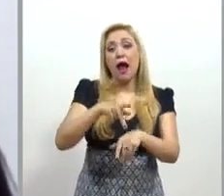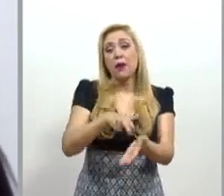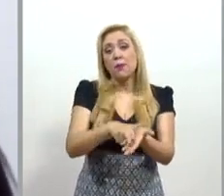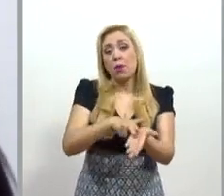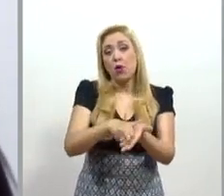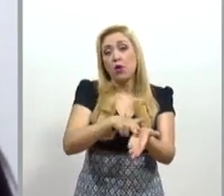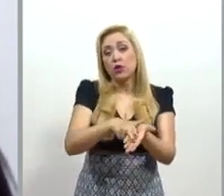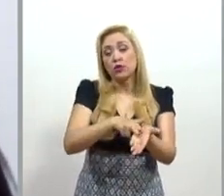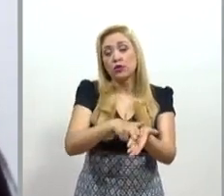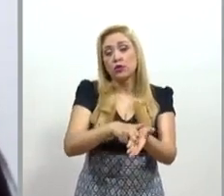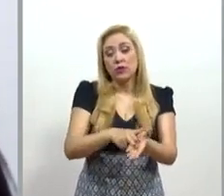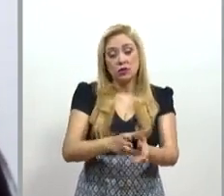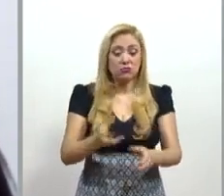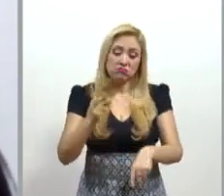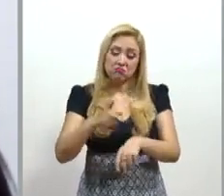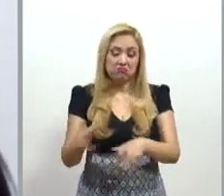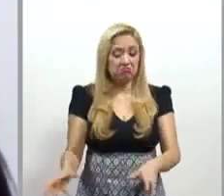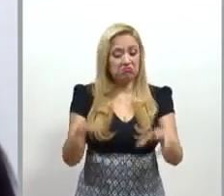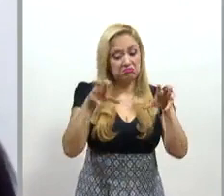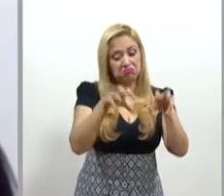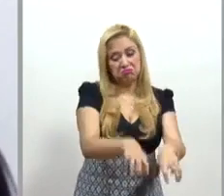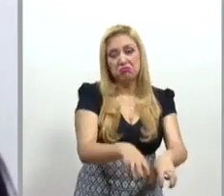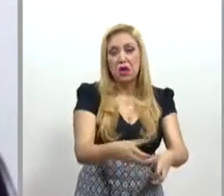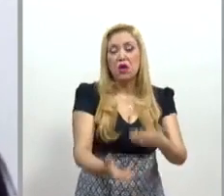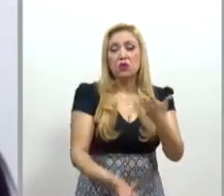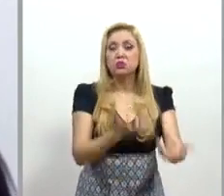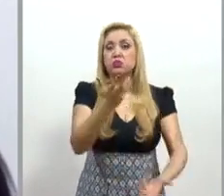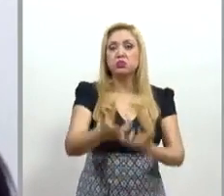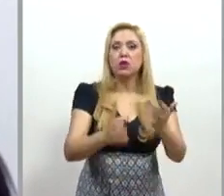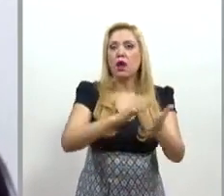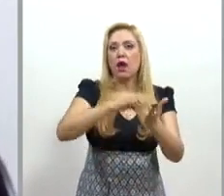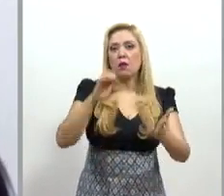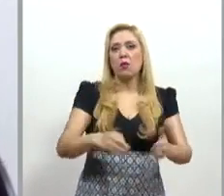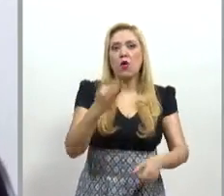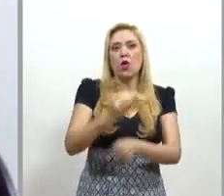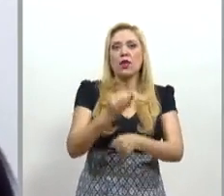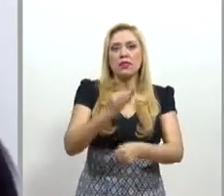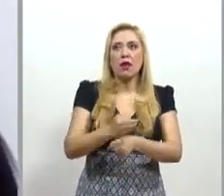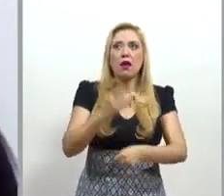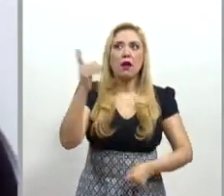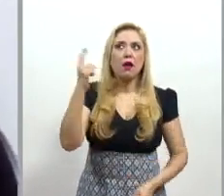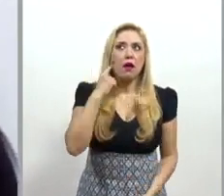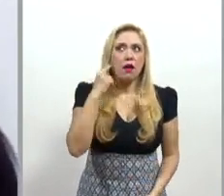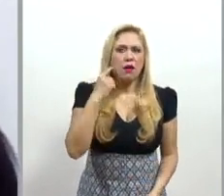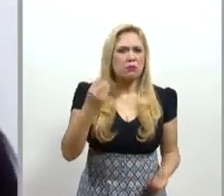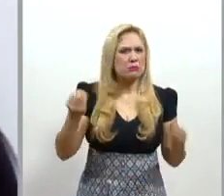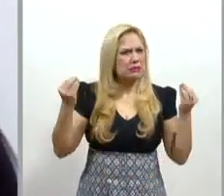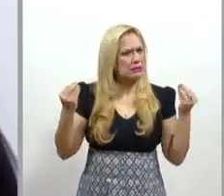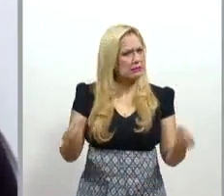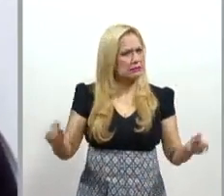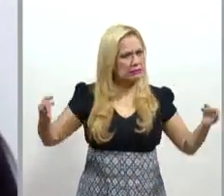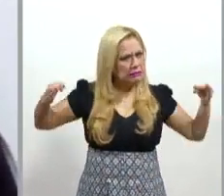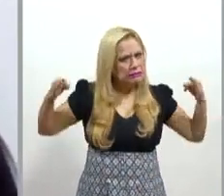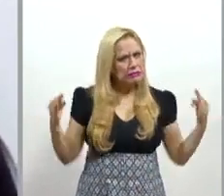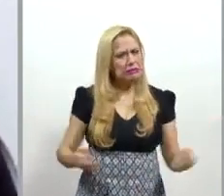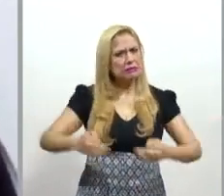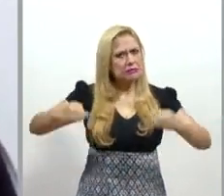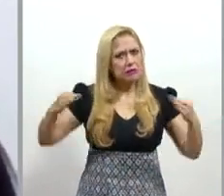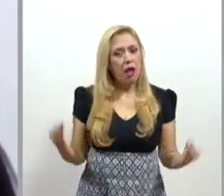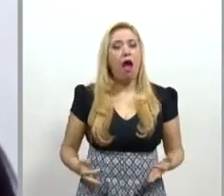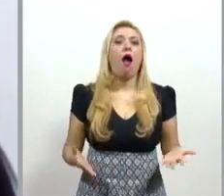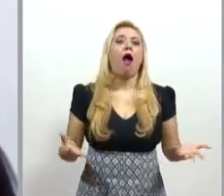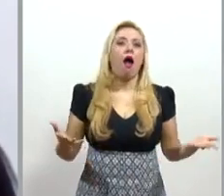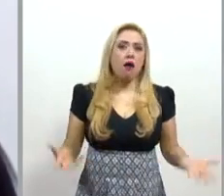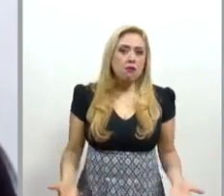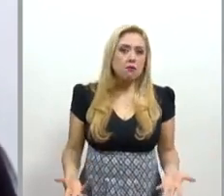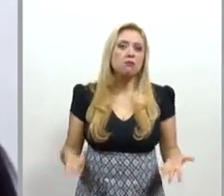un edificio en el caso de aquellos países que, por ejemplo, tienen estaciones. Y allí nosotros